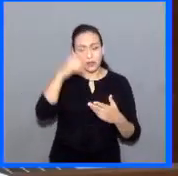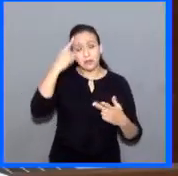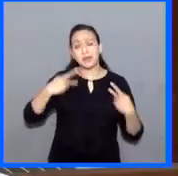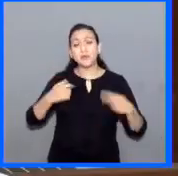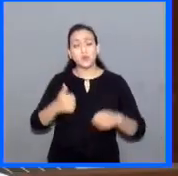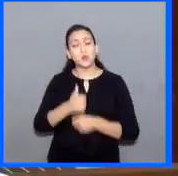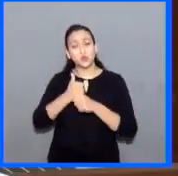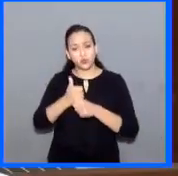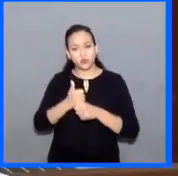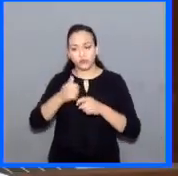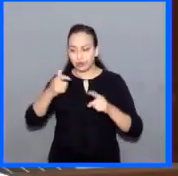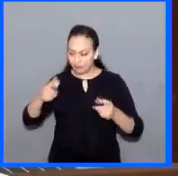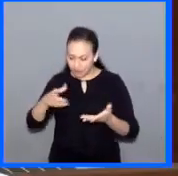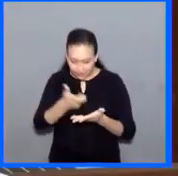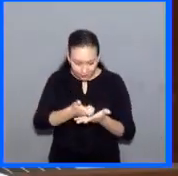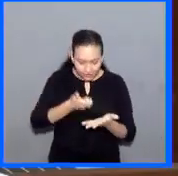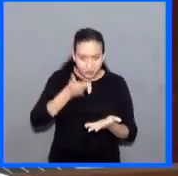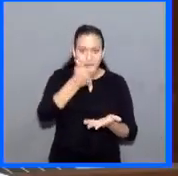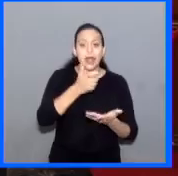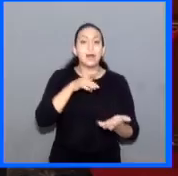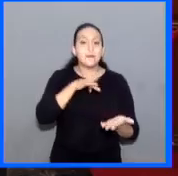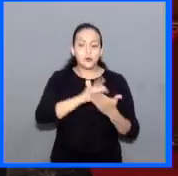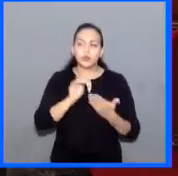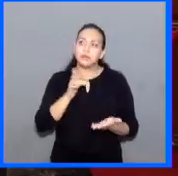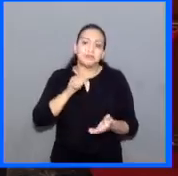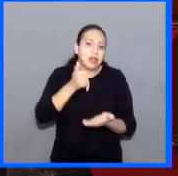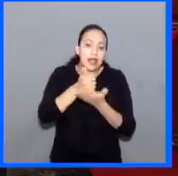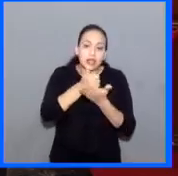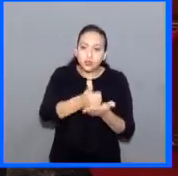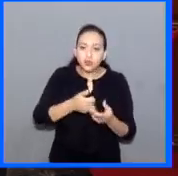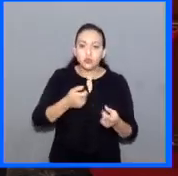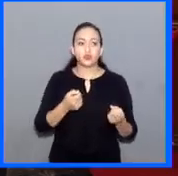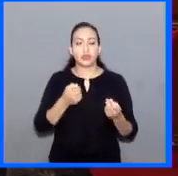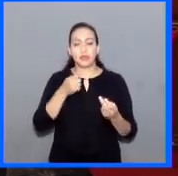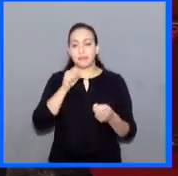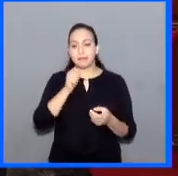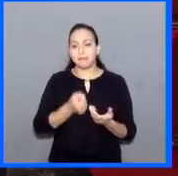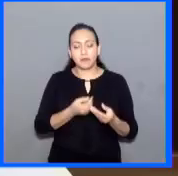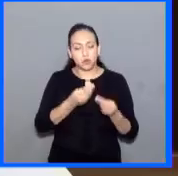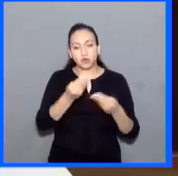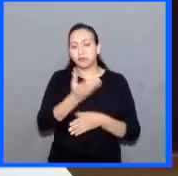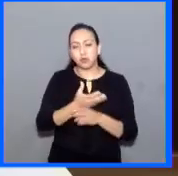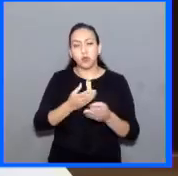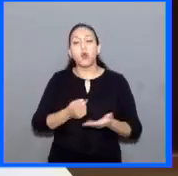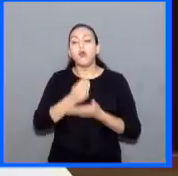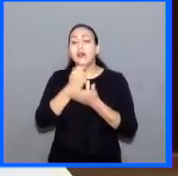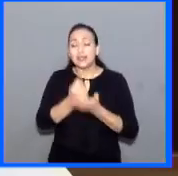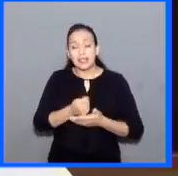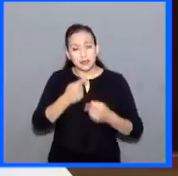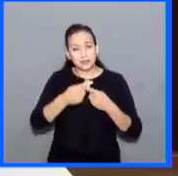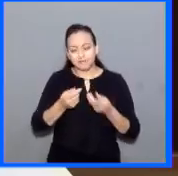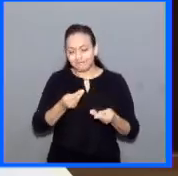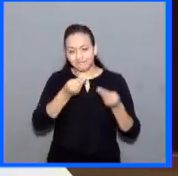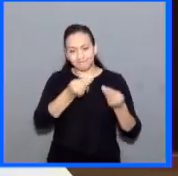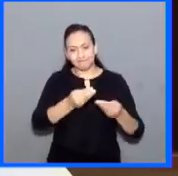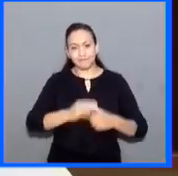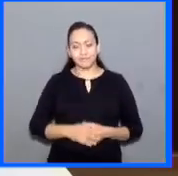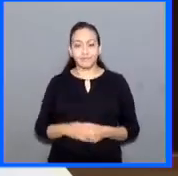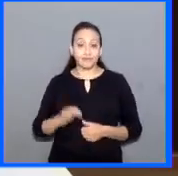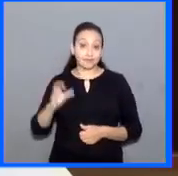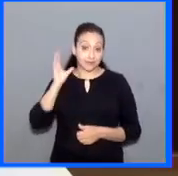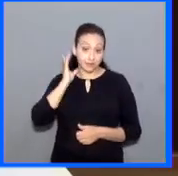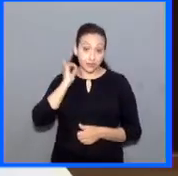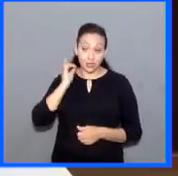sus derechos a la ayuda, asistencia y rehabilitación. El Congreso de la Unión no proporcionó